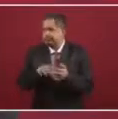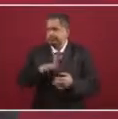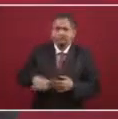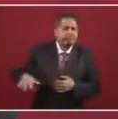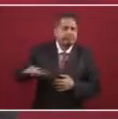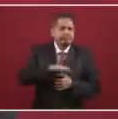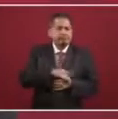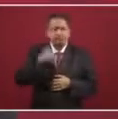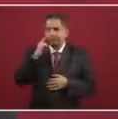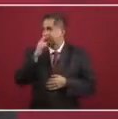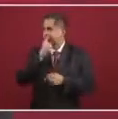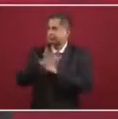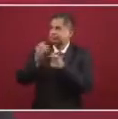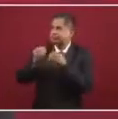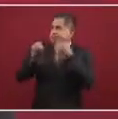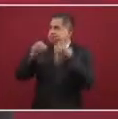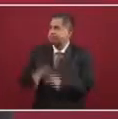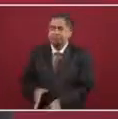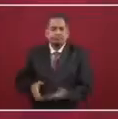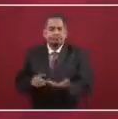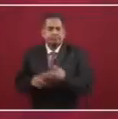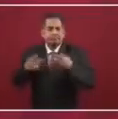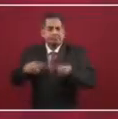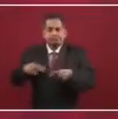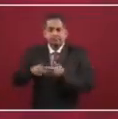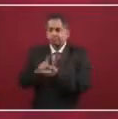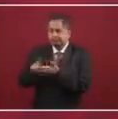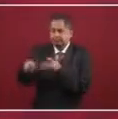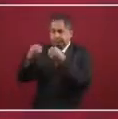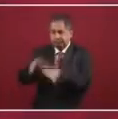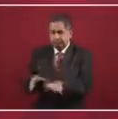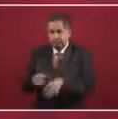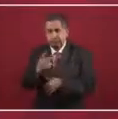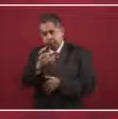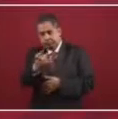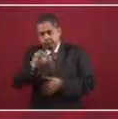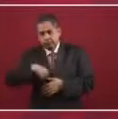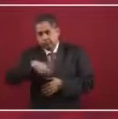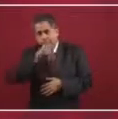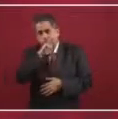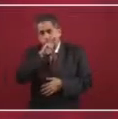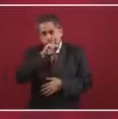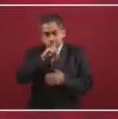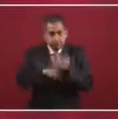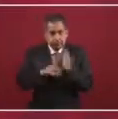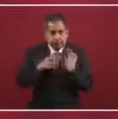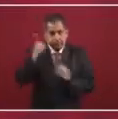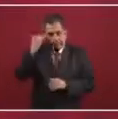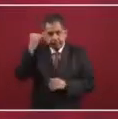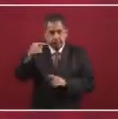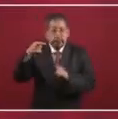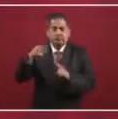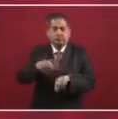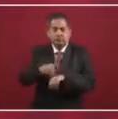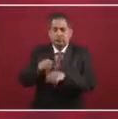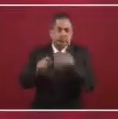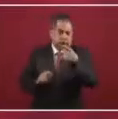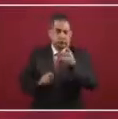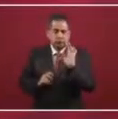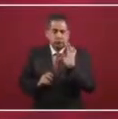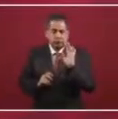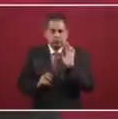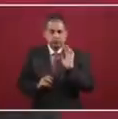democrática, las libertades, los derechos de las personas. Por consiguiente, estamos muy preocupados. Es el punto número uno, digamos,